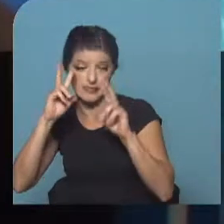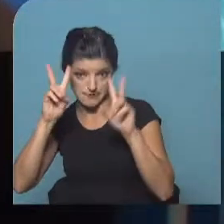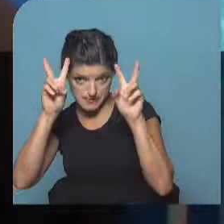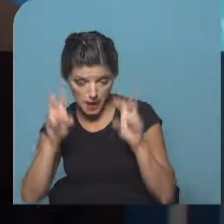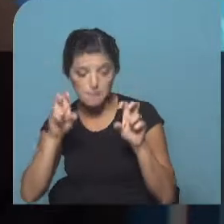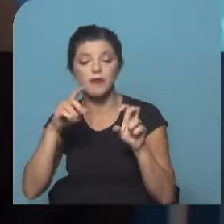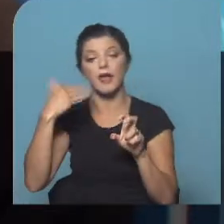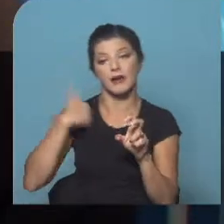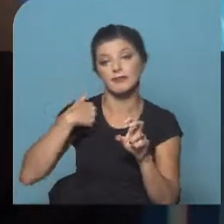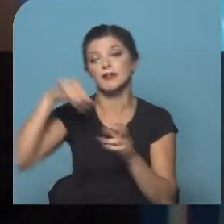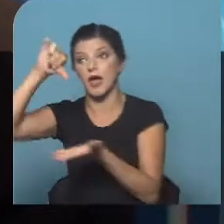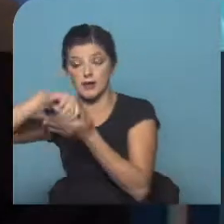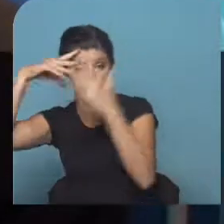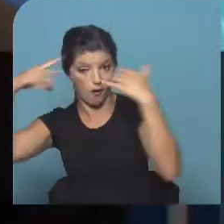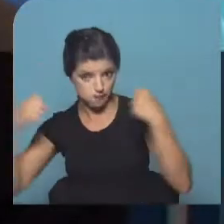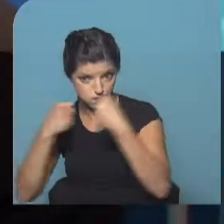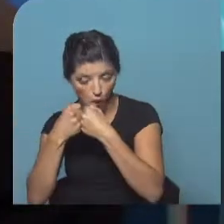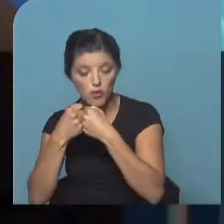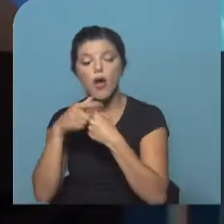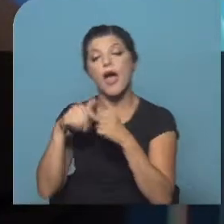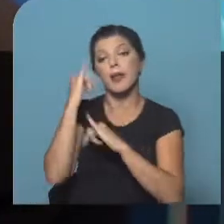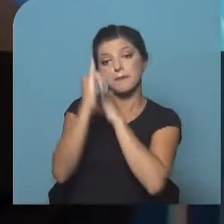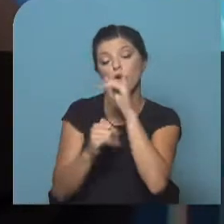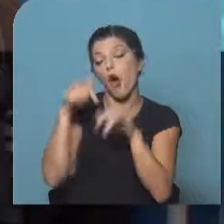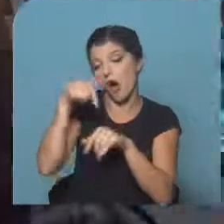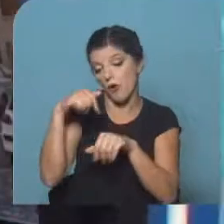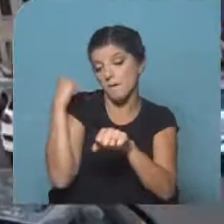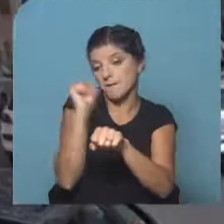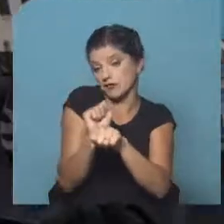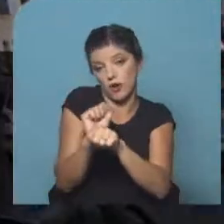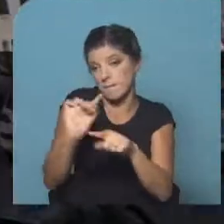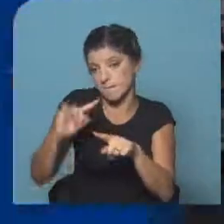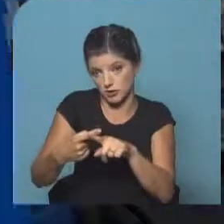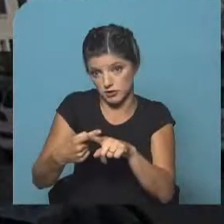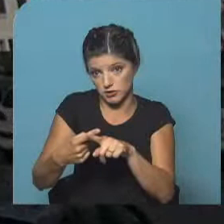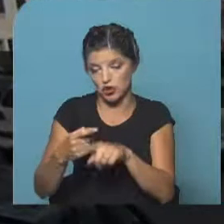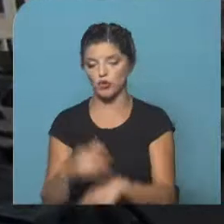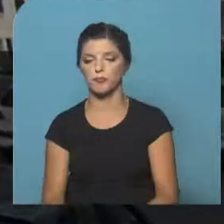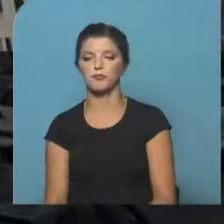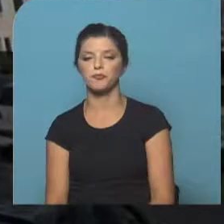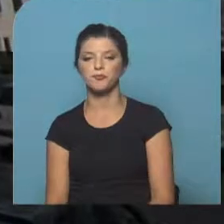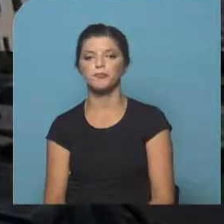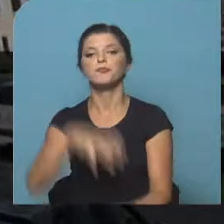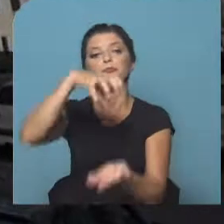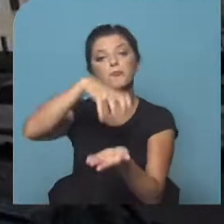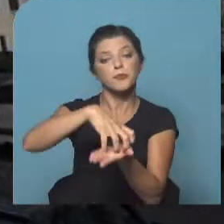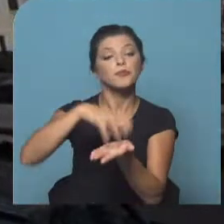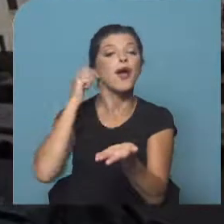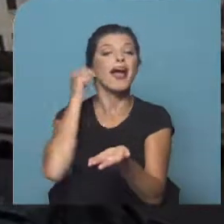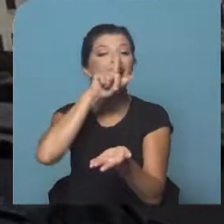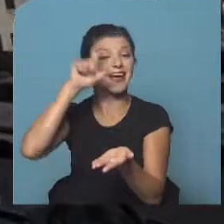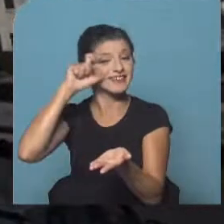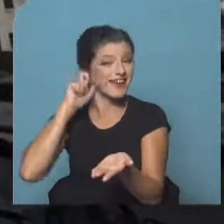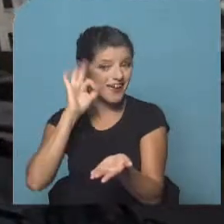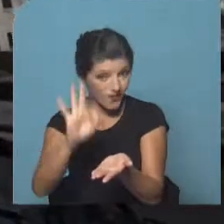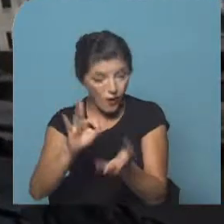una columna en The New York Times, afirmó que es un prisionero político. El Centro Gallego vende su edificio.